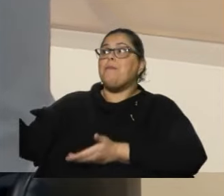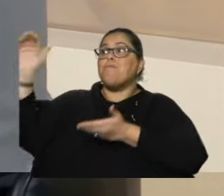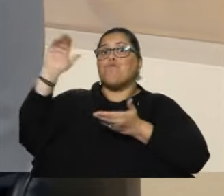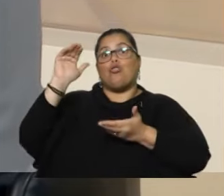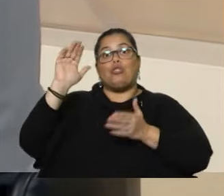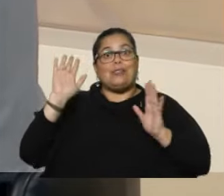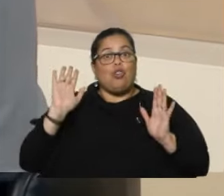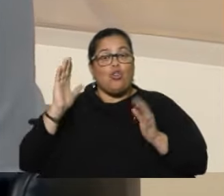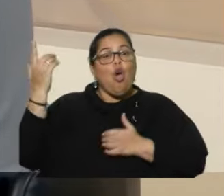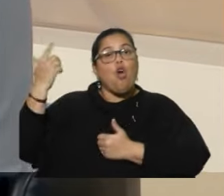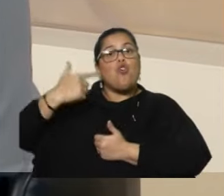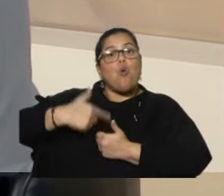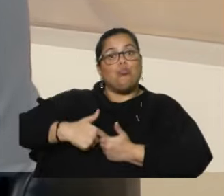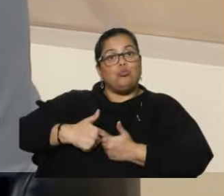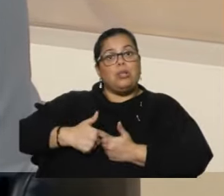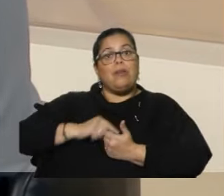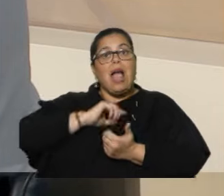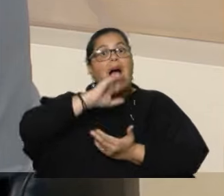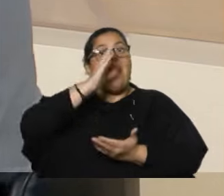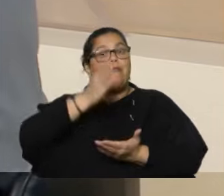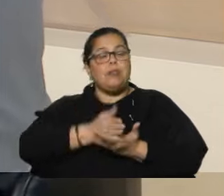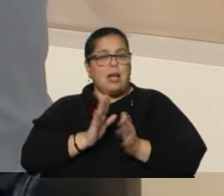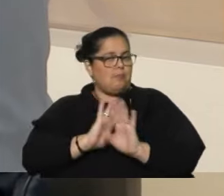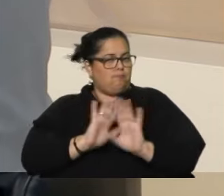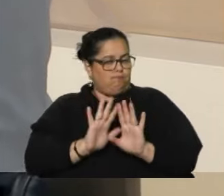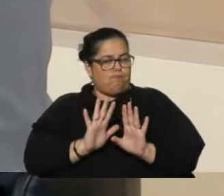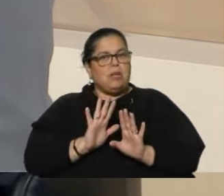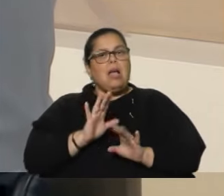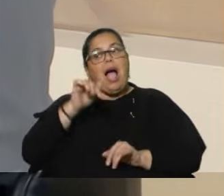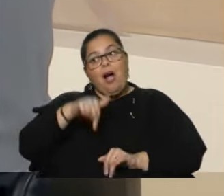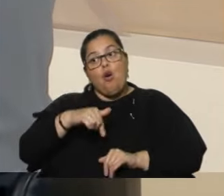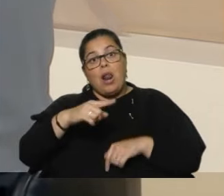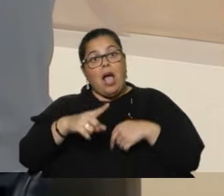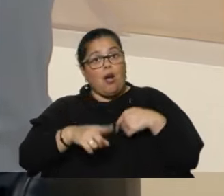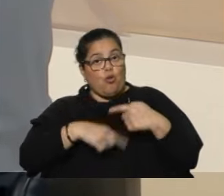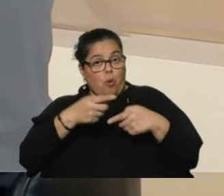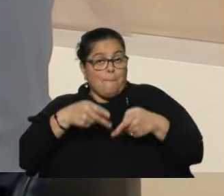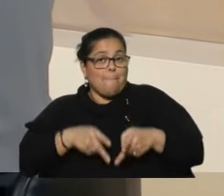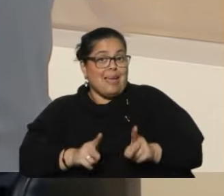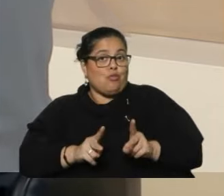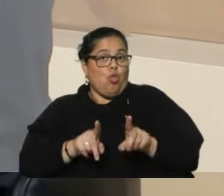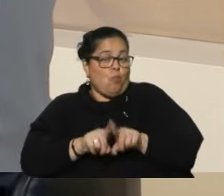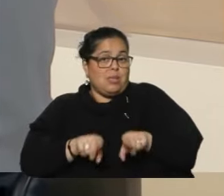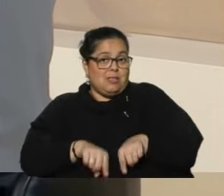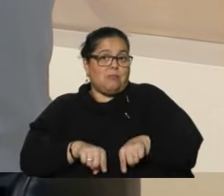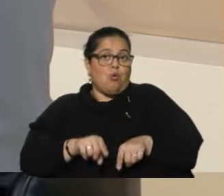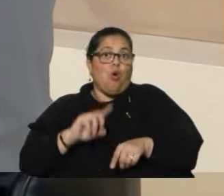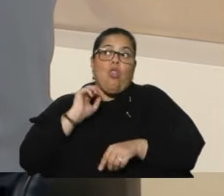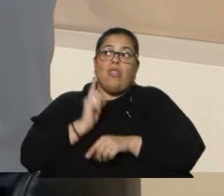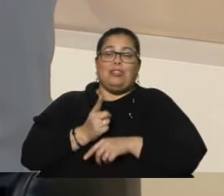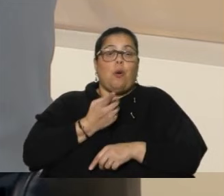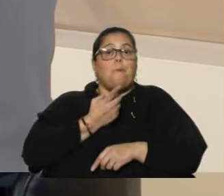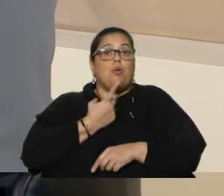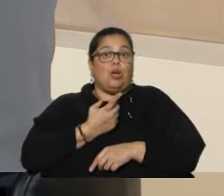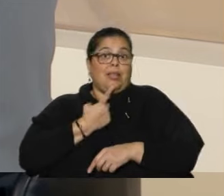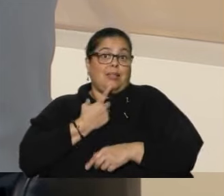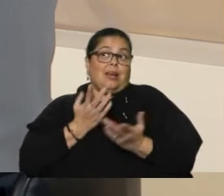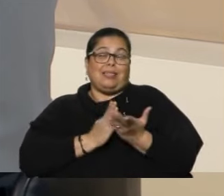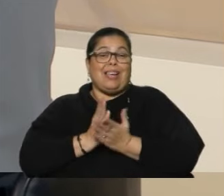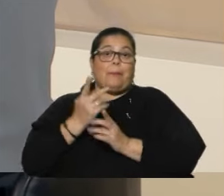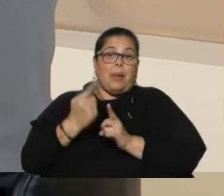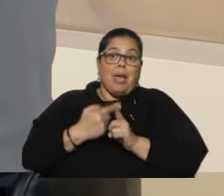Libremente combustibles. Eso al final no salió y estamos con este mecanismo actual que también tiene una decisión política al final del día.